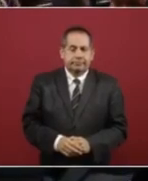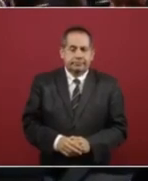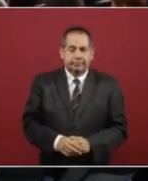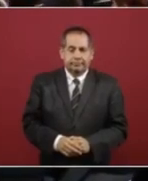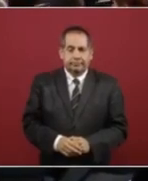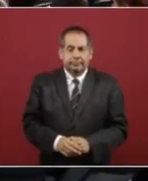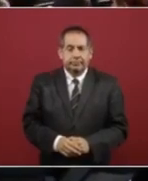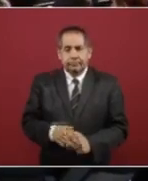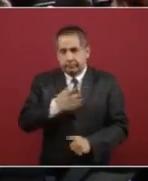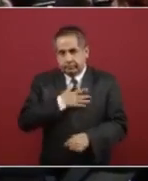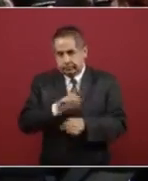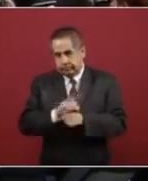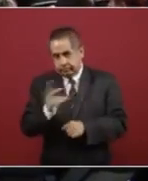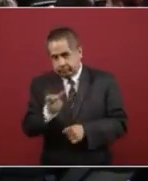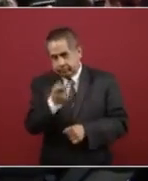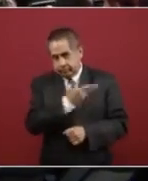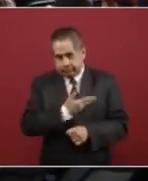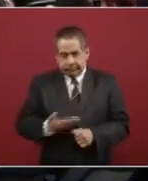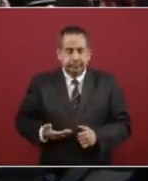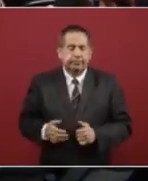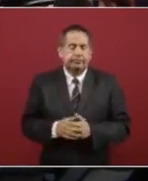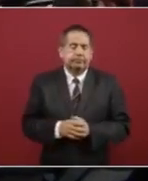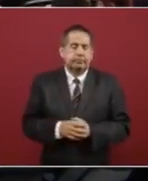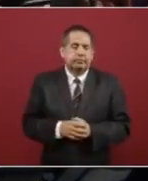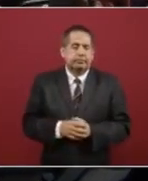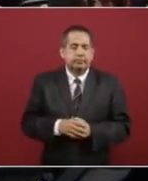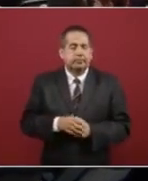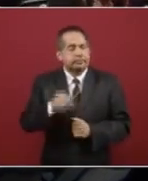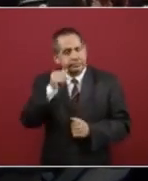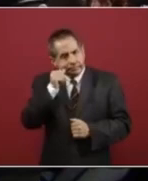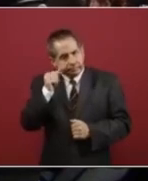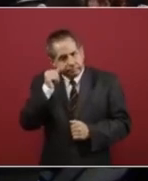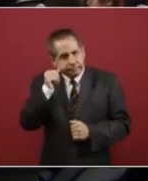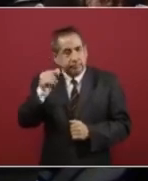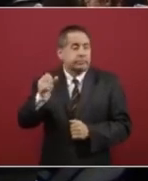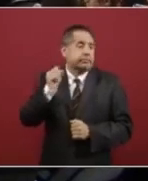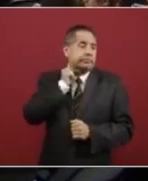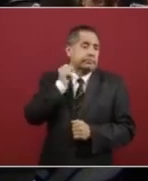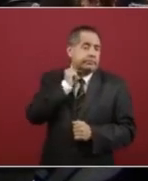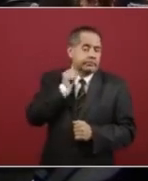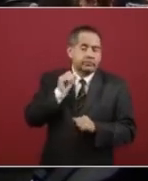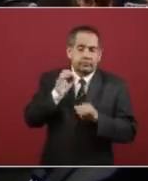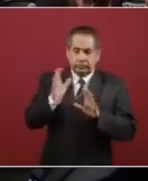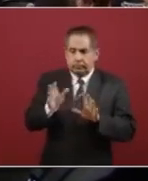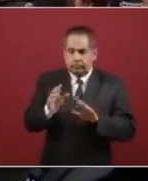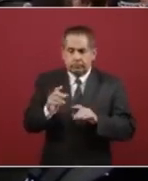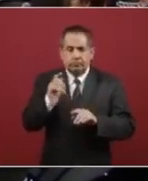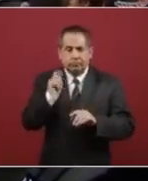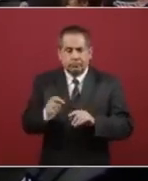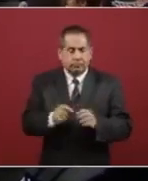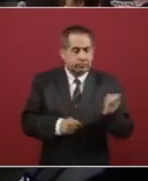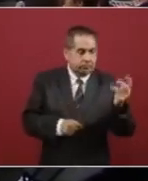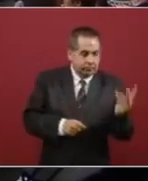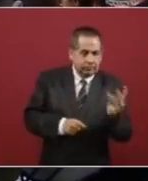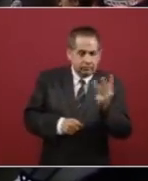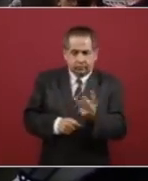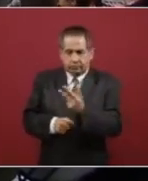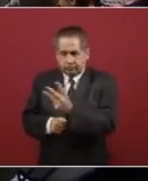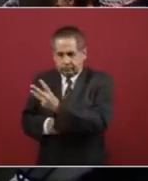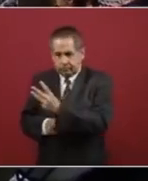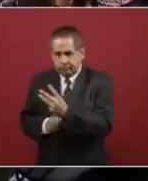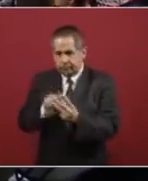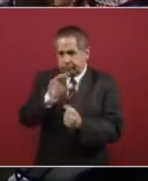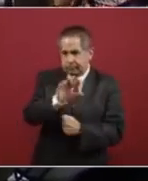Buenos días, presidente. Yo quisiera preguntarle, el día de ayer el Senado pues echa abajo las ternas que usted mandó para la